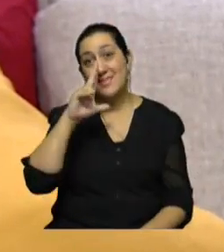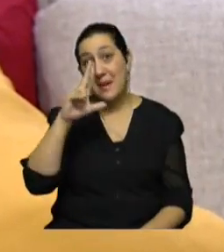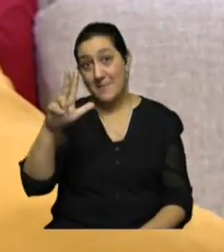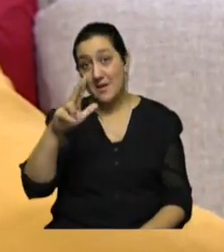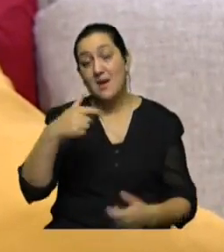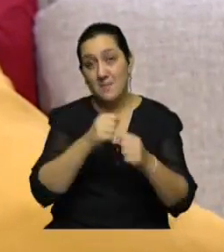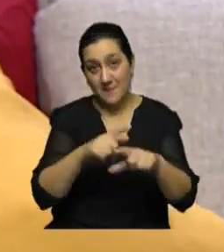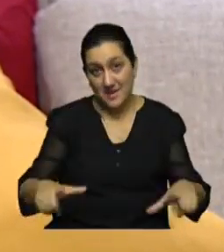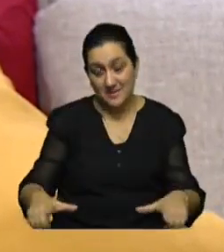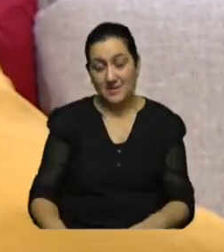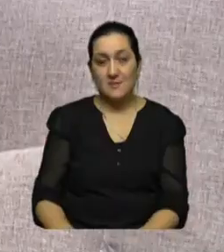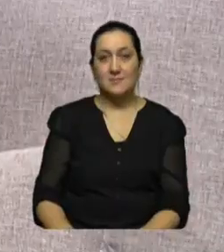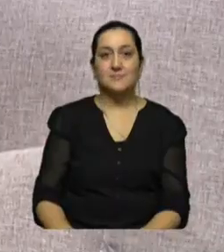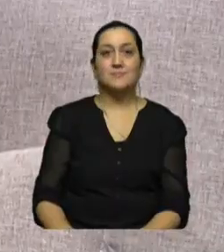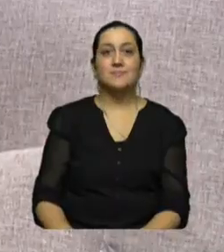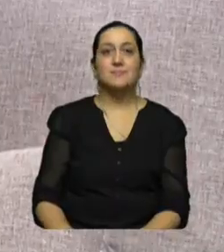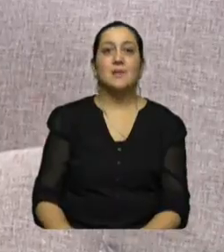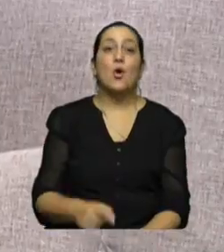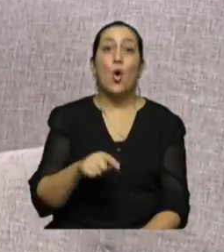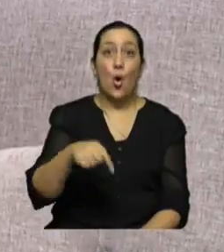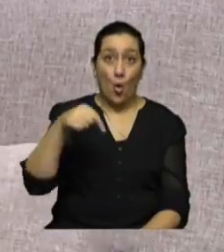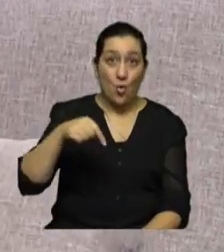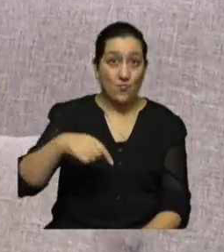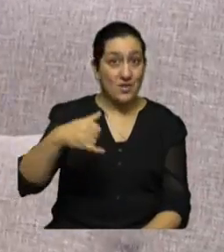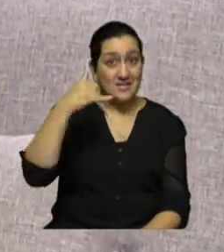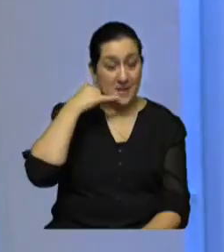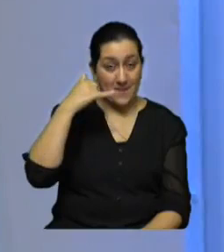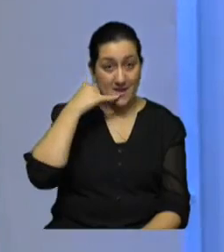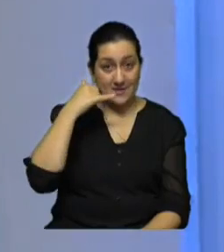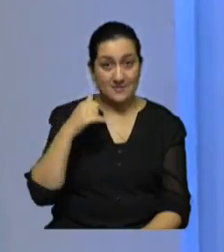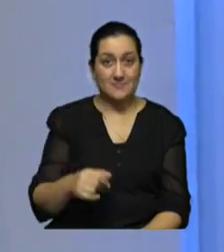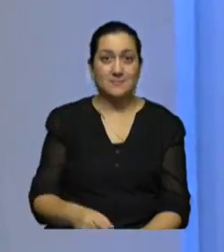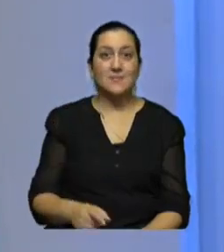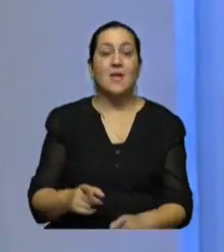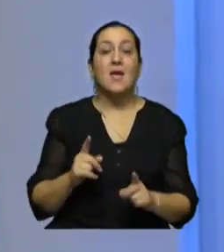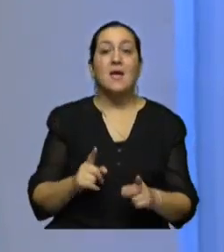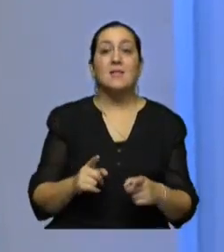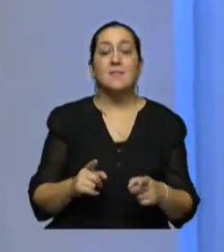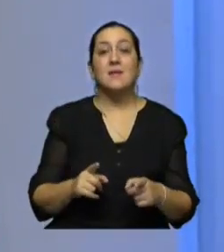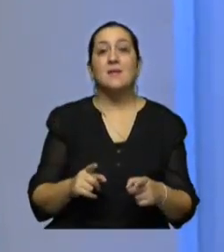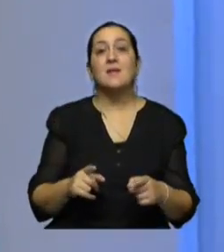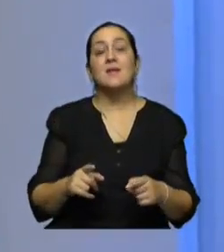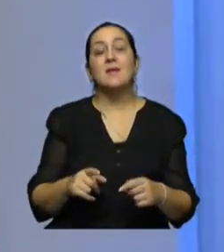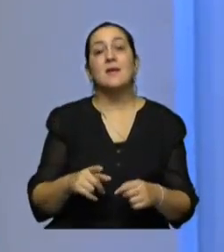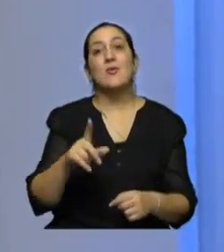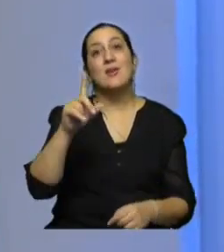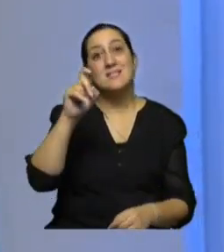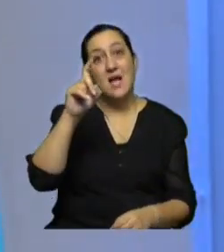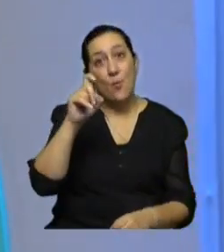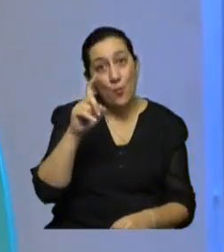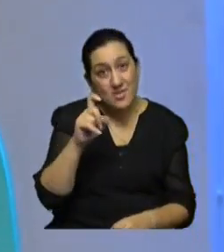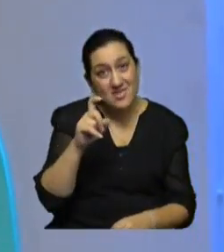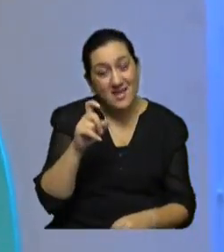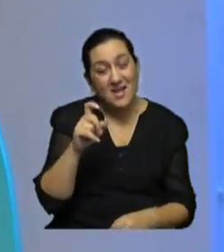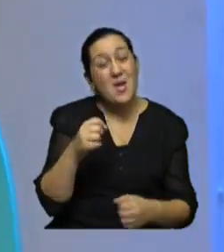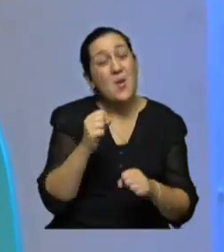Exactamente. Allí denuncias. Bueno, a tu vecino. Hoy voy a hacer una llamadita entonces. Así. Y además, el mensaje que dijimos ayer, con esa agüita poder regar